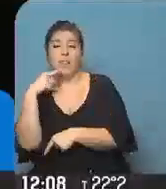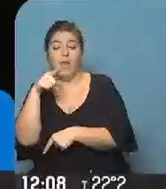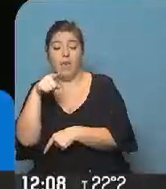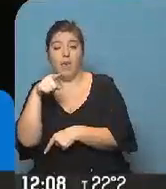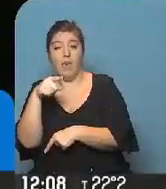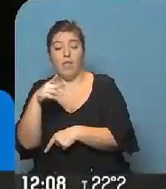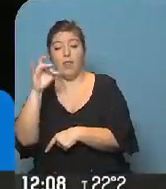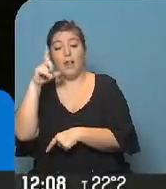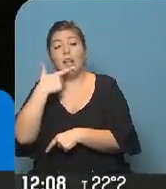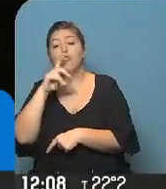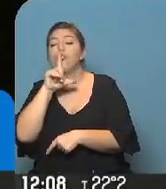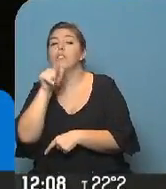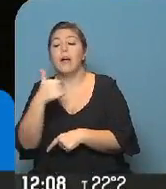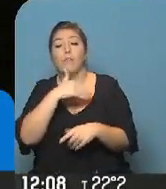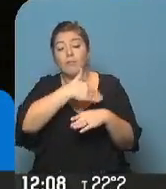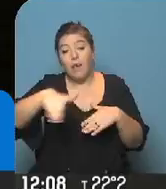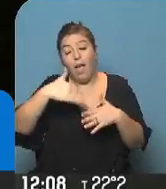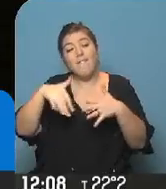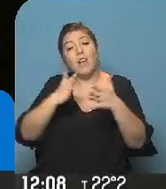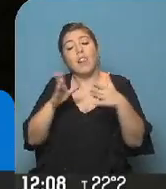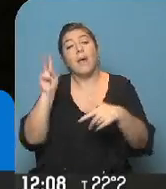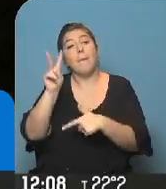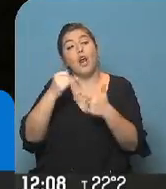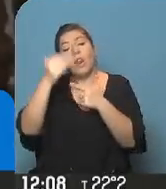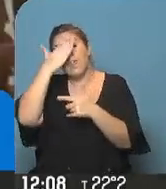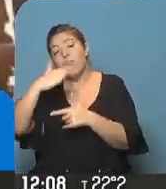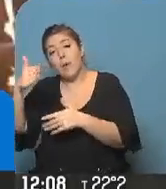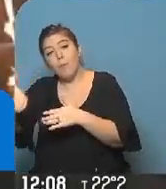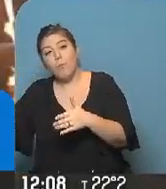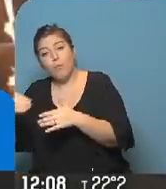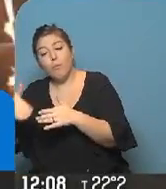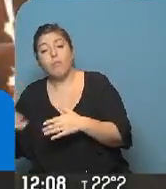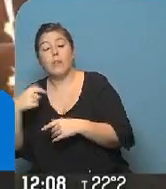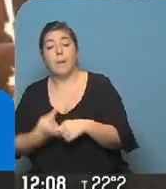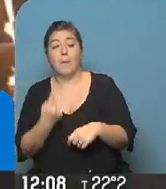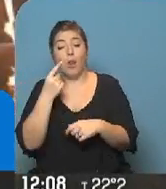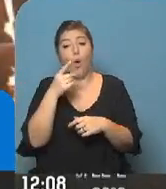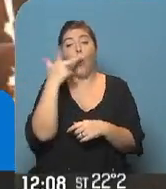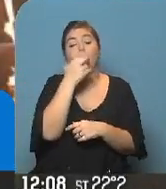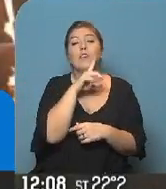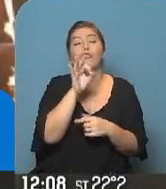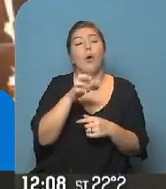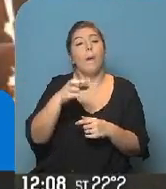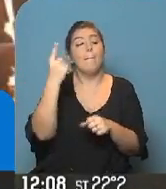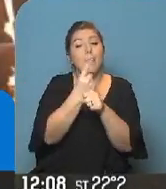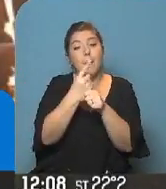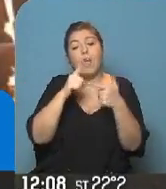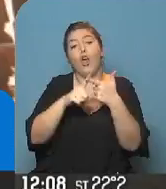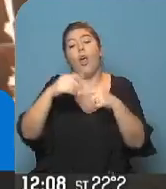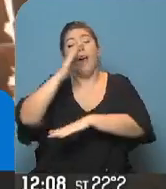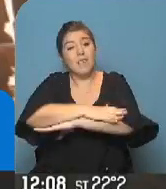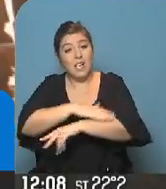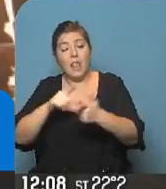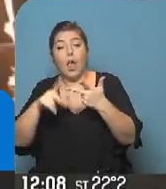calle sarmiento el cortejo proseguirá por un barco primero avellaneda avenida colon y por pedro sanz y hasta llegar al cementerio